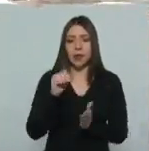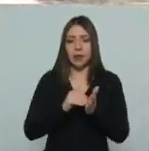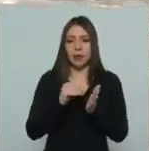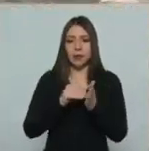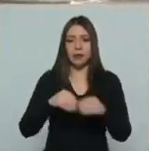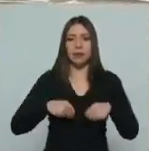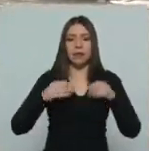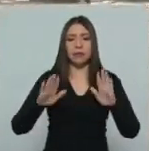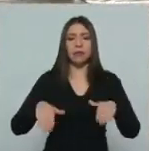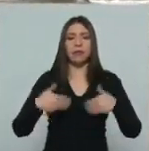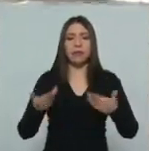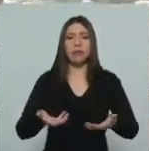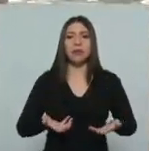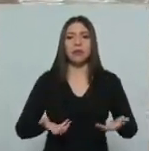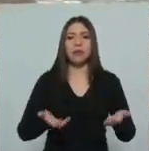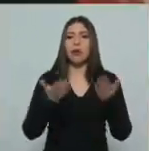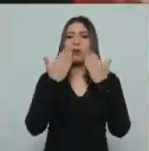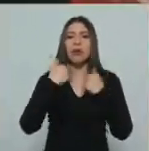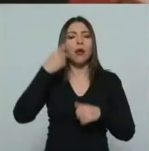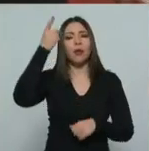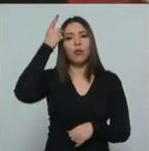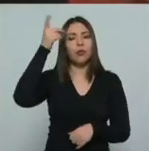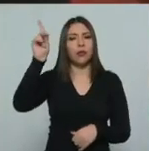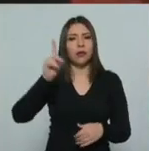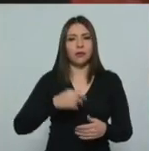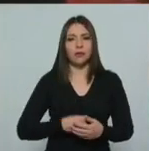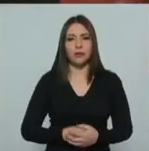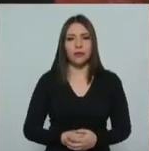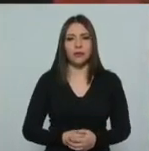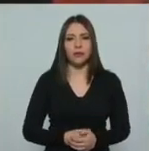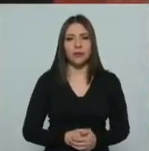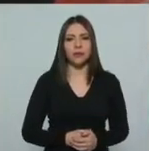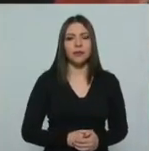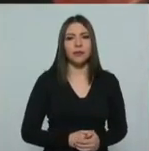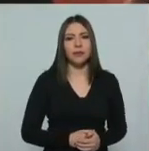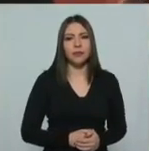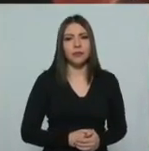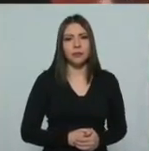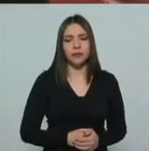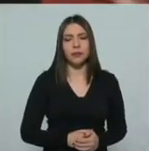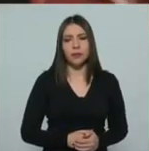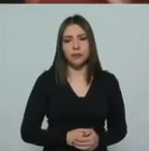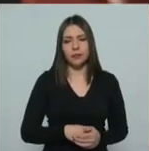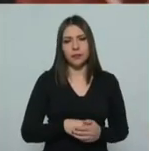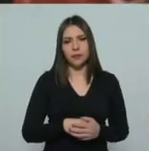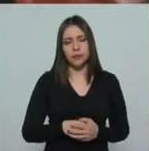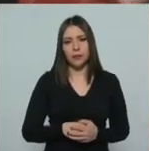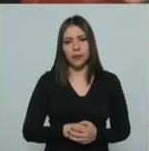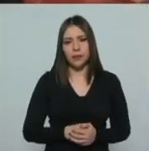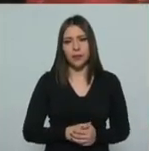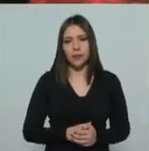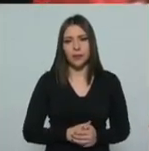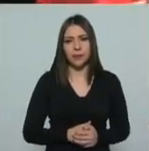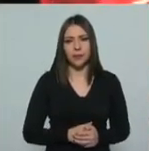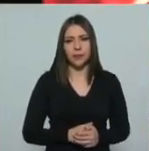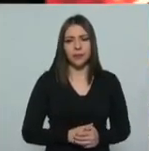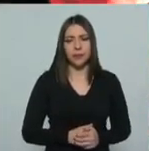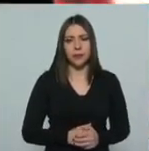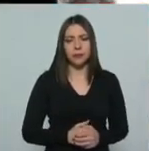las calles y no tienen dueño. Con información de Saray Mariscal, 21 Noticias.